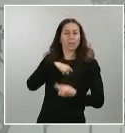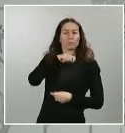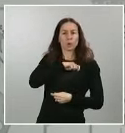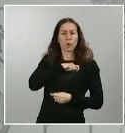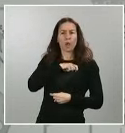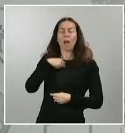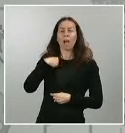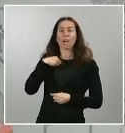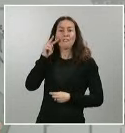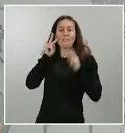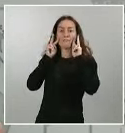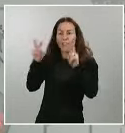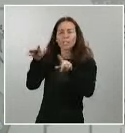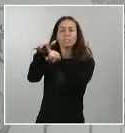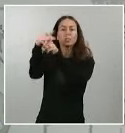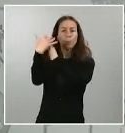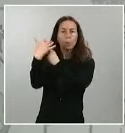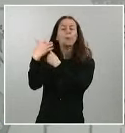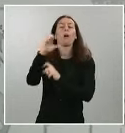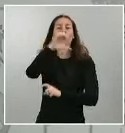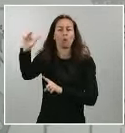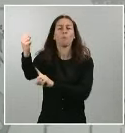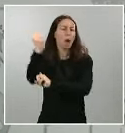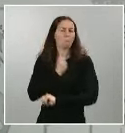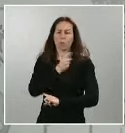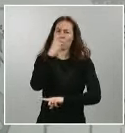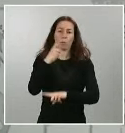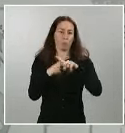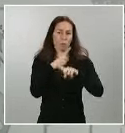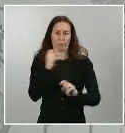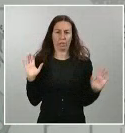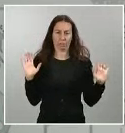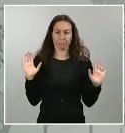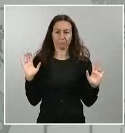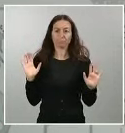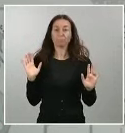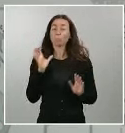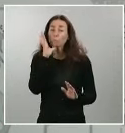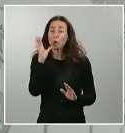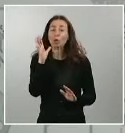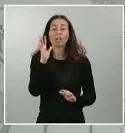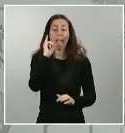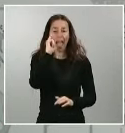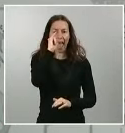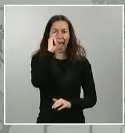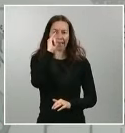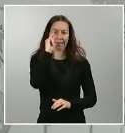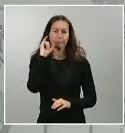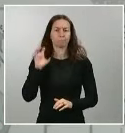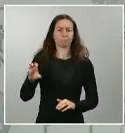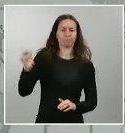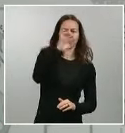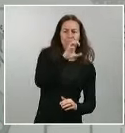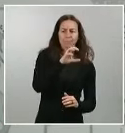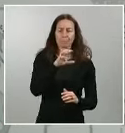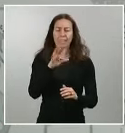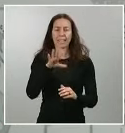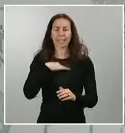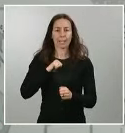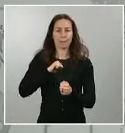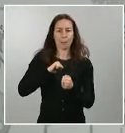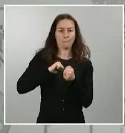fortalecer discursos de aquellos que quieren lo contrario, quieren debilitarla, quieren debilitar nuestro proyecto común. El